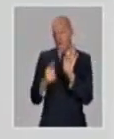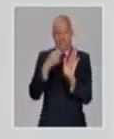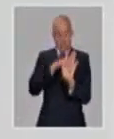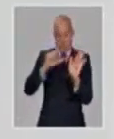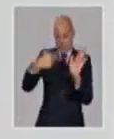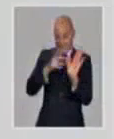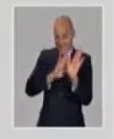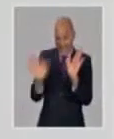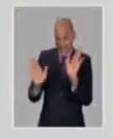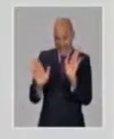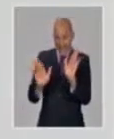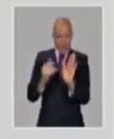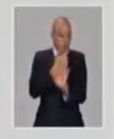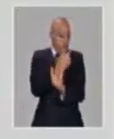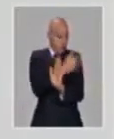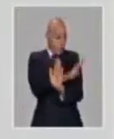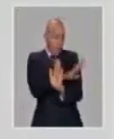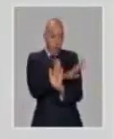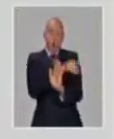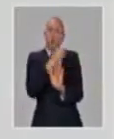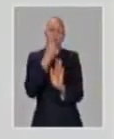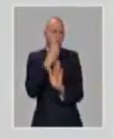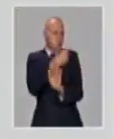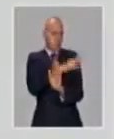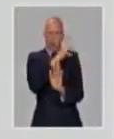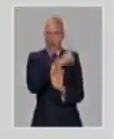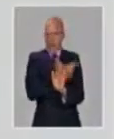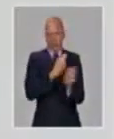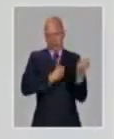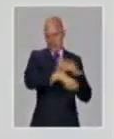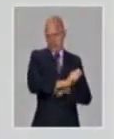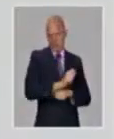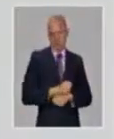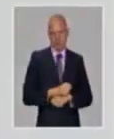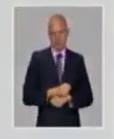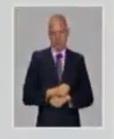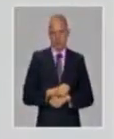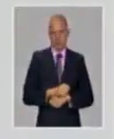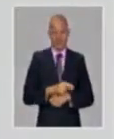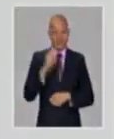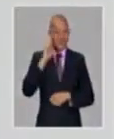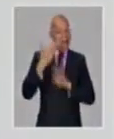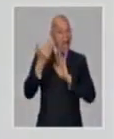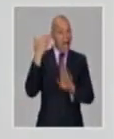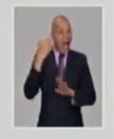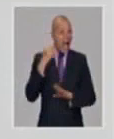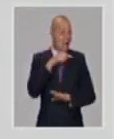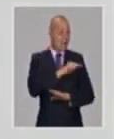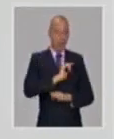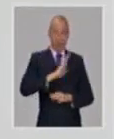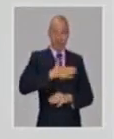animal, parte de su autoconsumo, o venderlo en un mercado que se decida para estos temas,